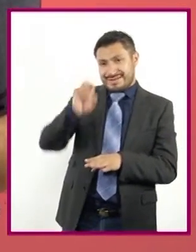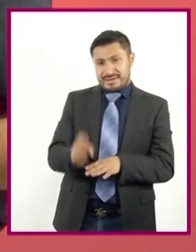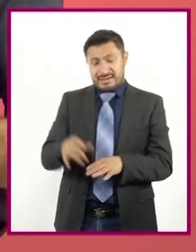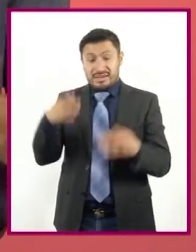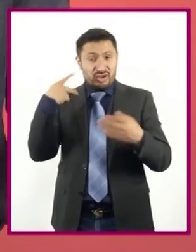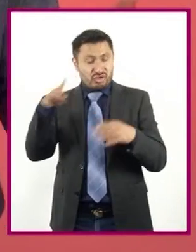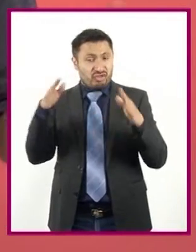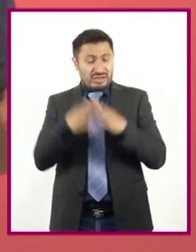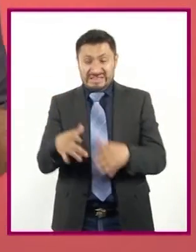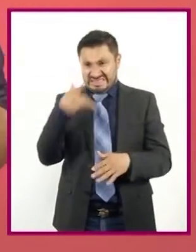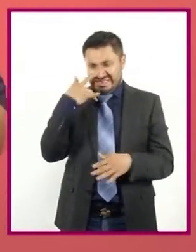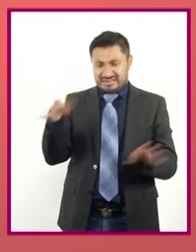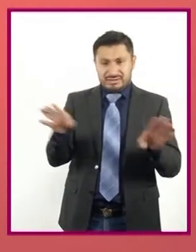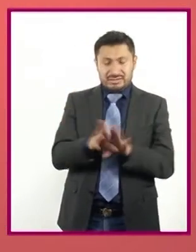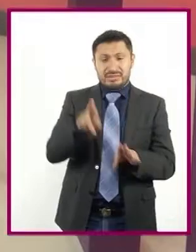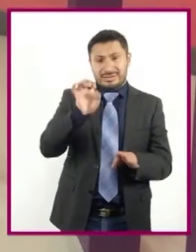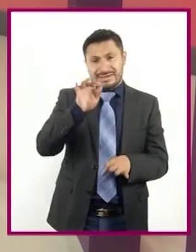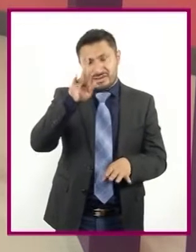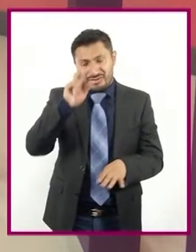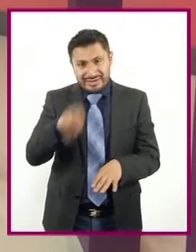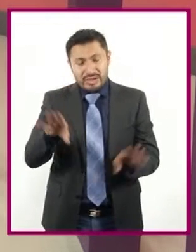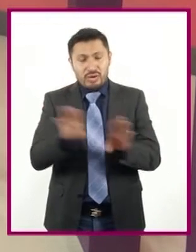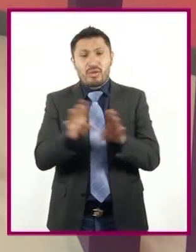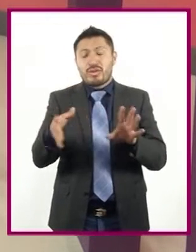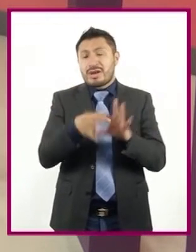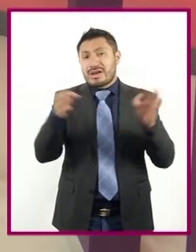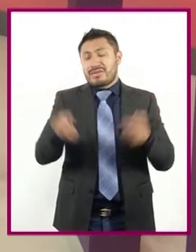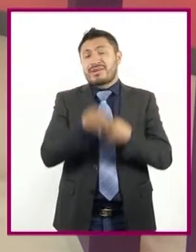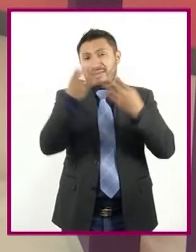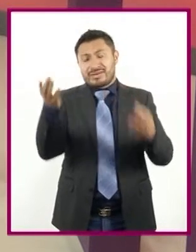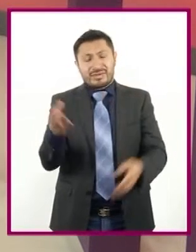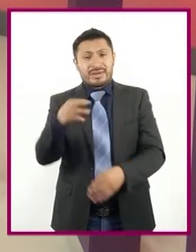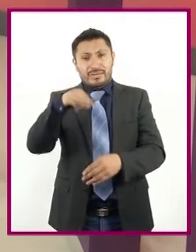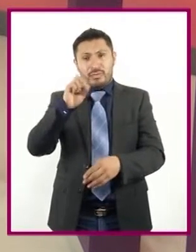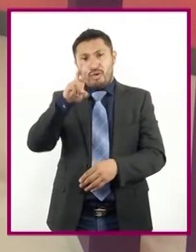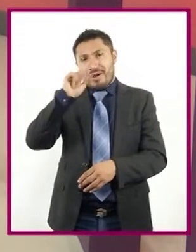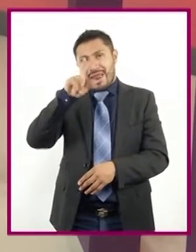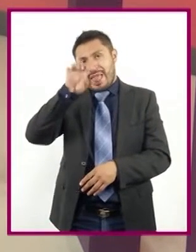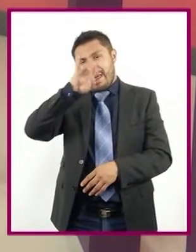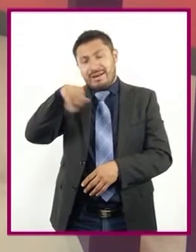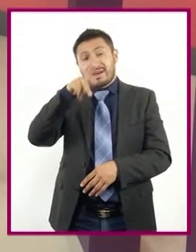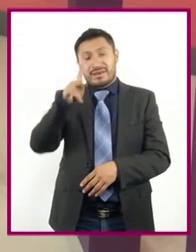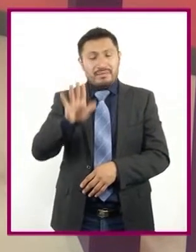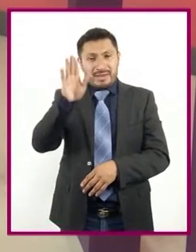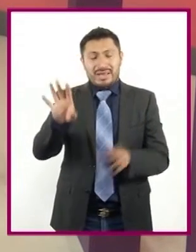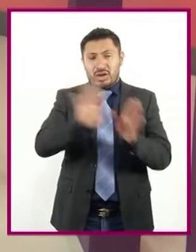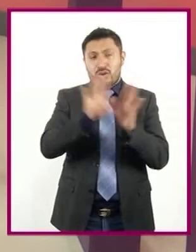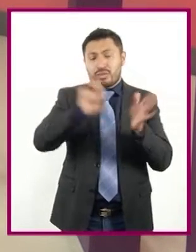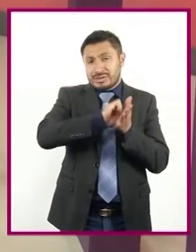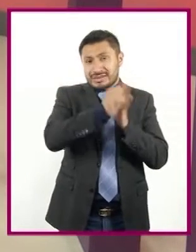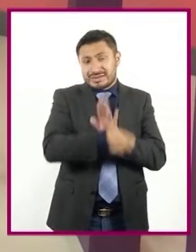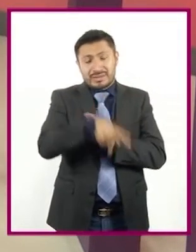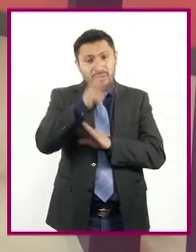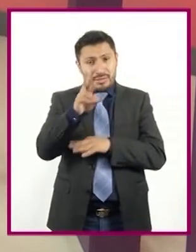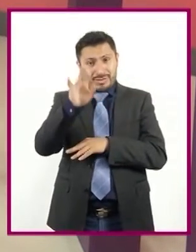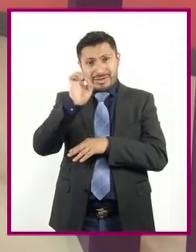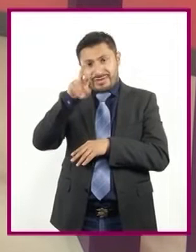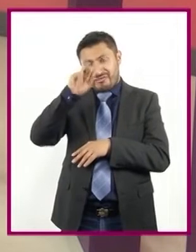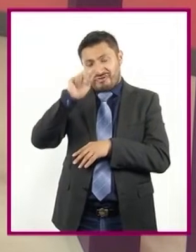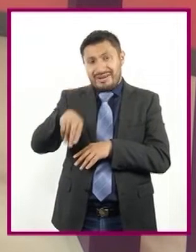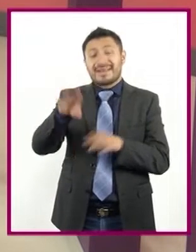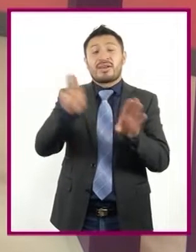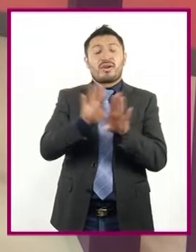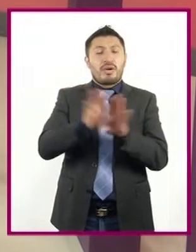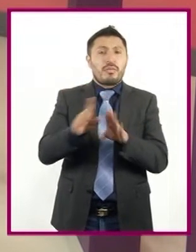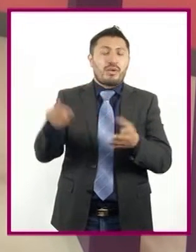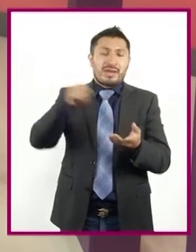que el refrán es una expresión acompañada de una moraleja. Aunque estos parezcan sinónimos, los refranes son frases que pertenecen